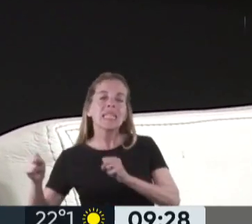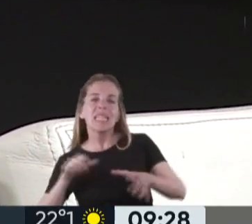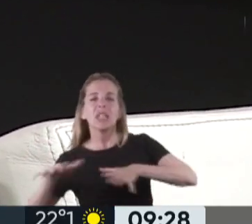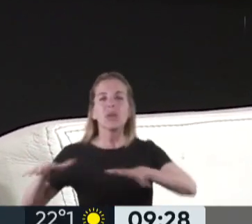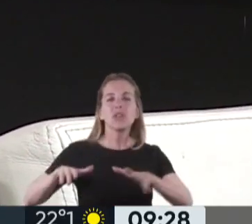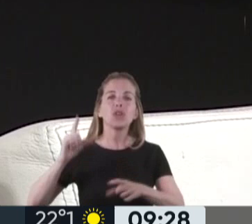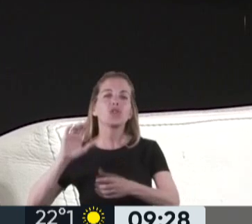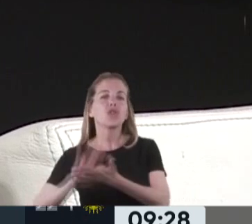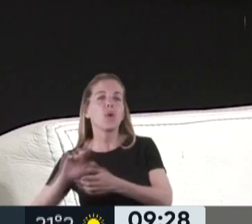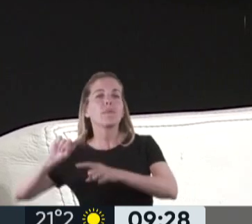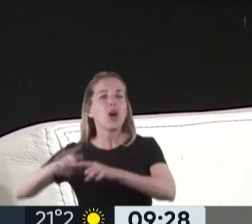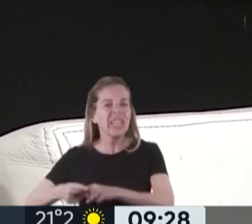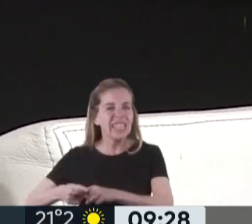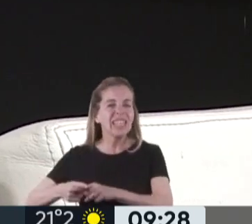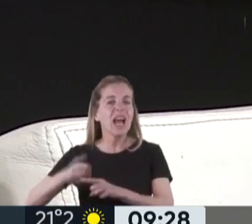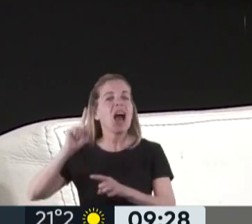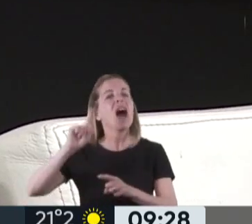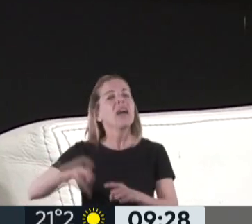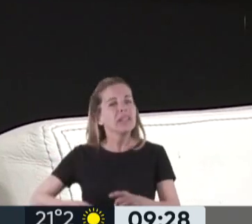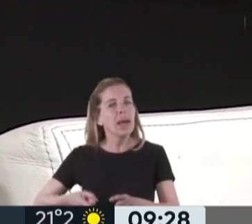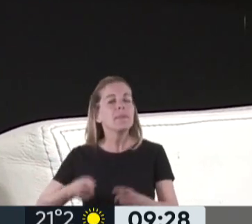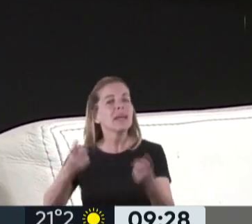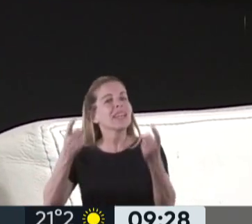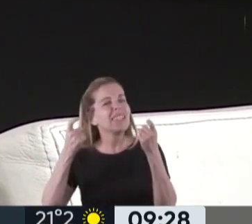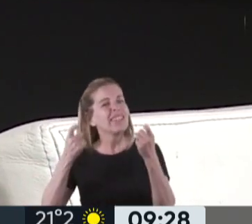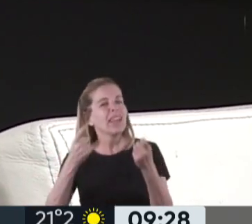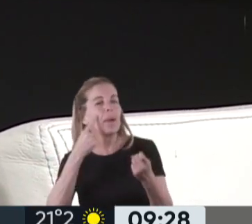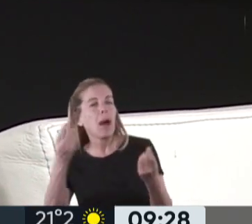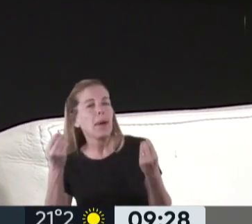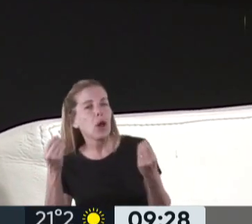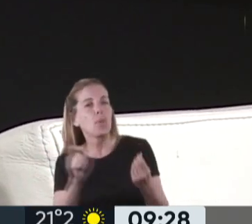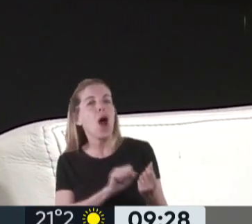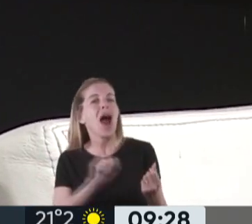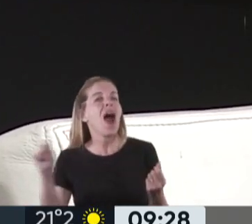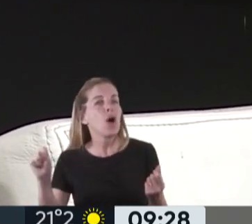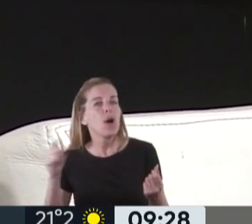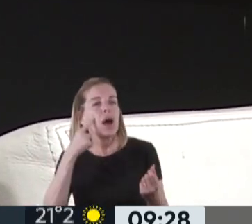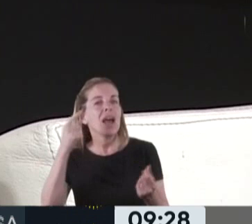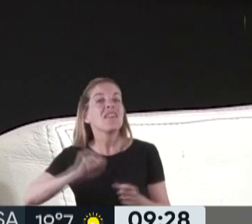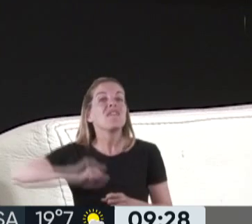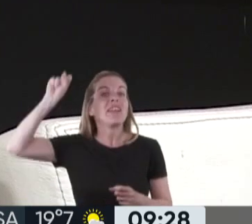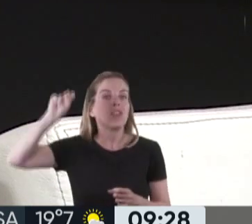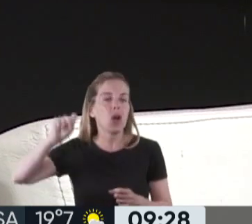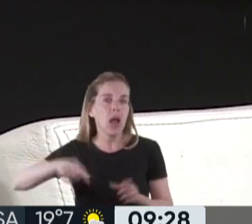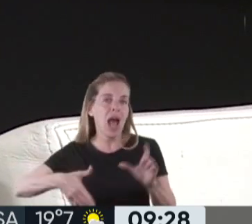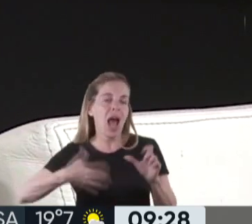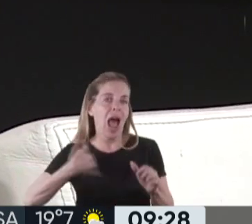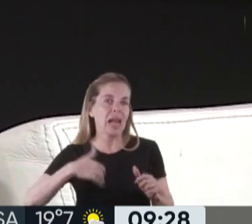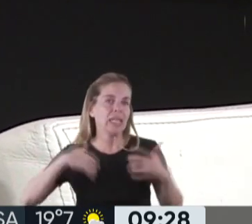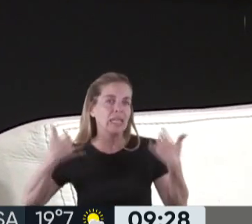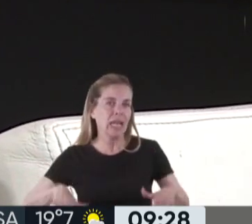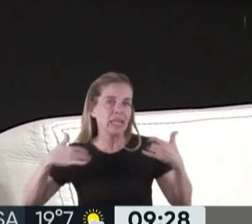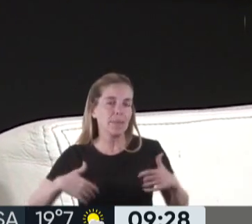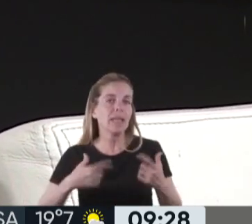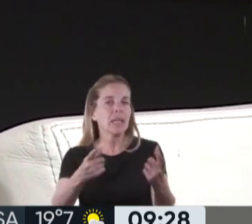también sobre la necesidad de aplicar un mayor ajuste por el problema de inflación que sufre Argentina y, bueno, las condiciones que está